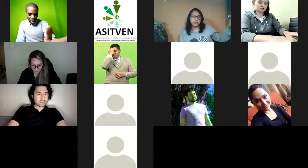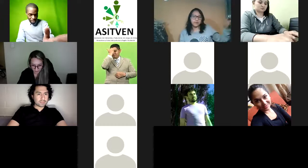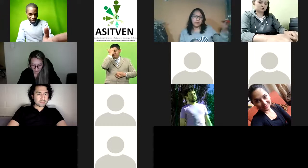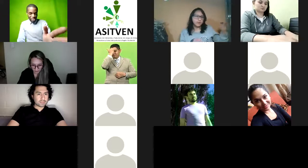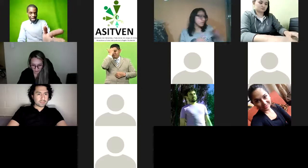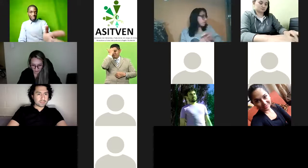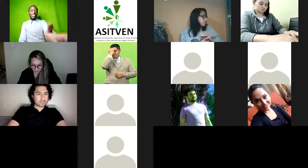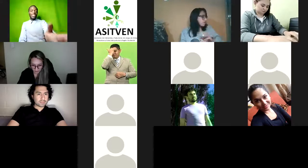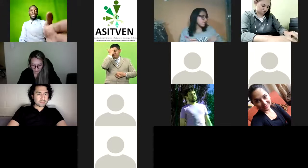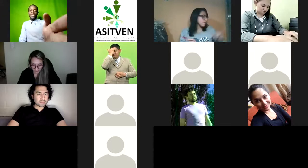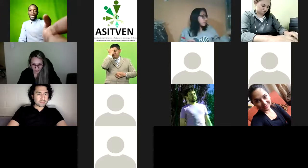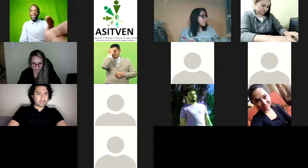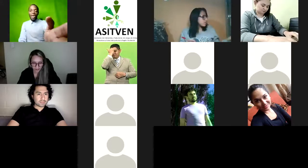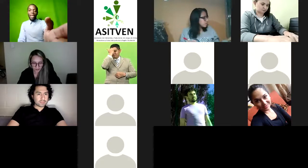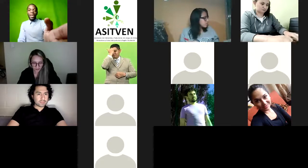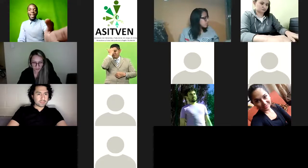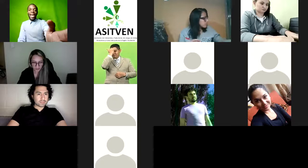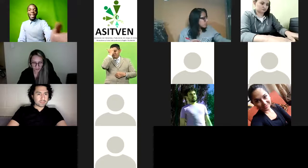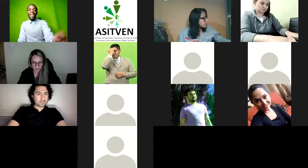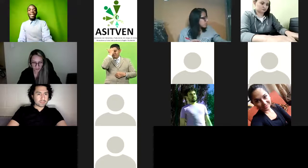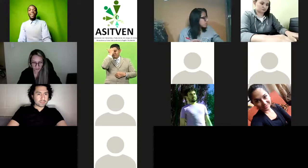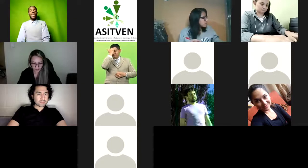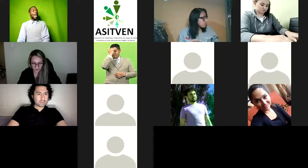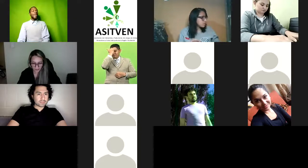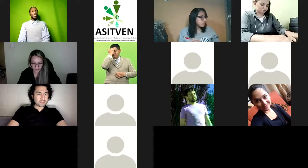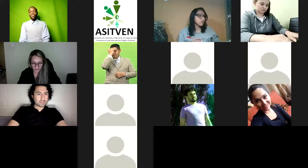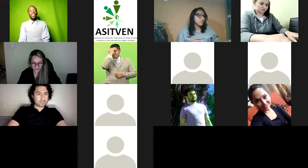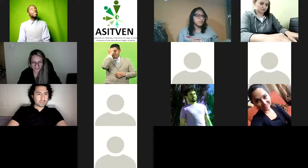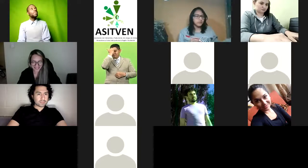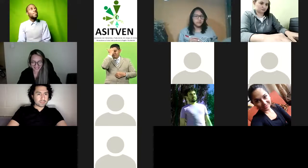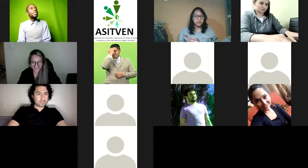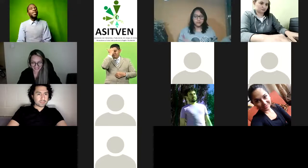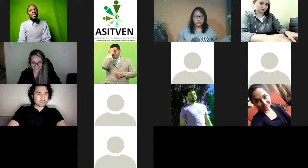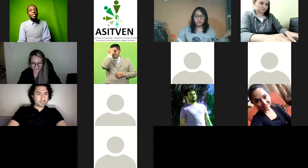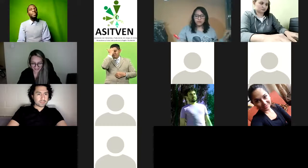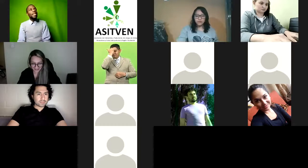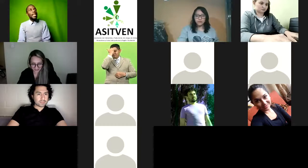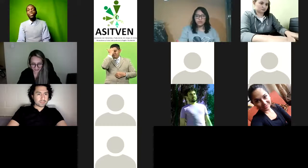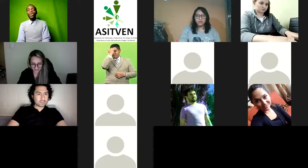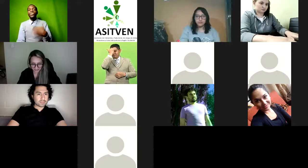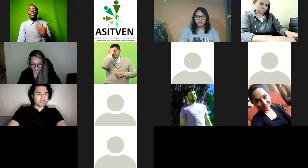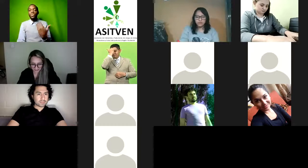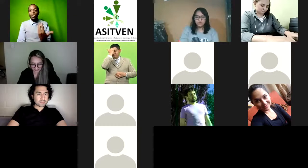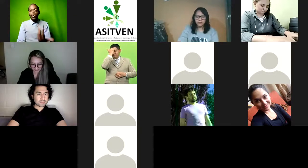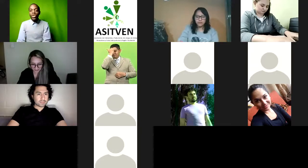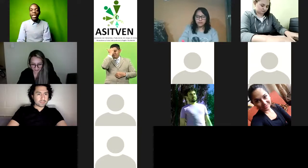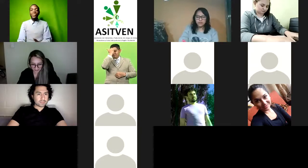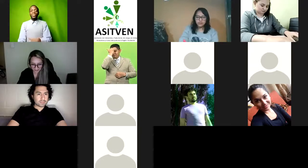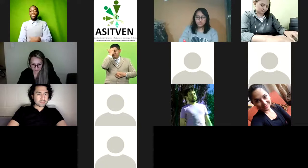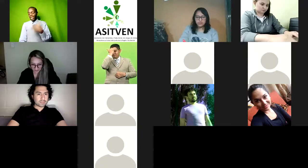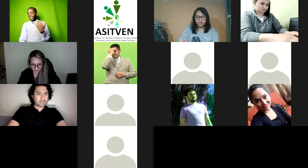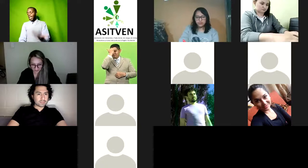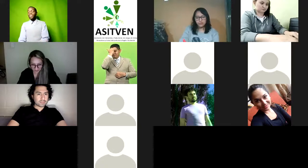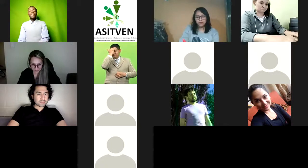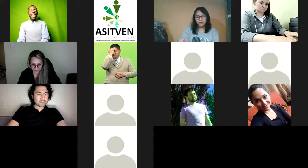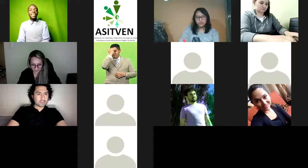usted aprendió así. No le enseñaron, aprenda la L con la A. No, iba imitando y por eso hizo balbuceo,